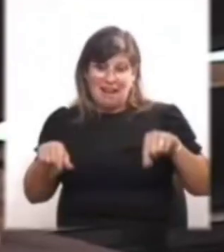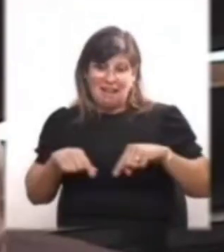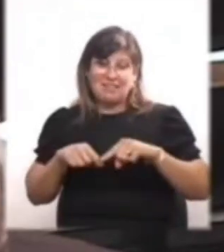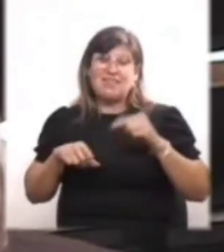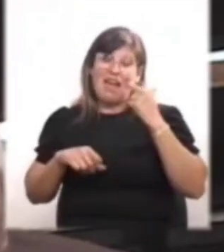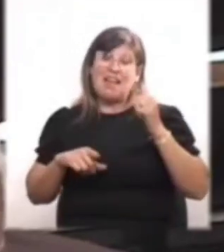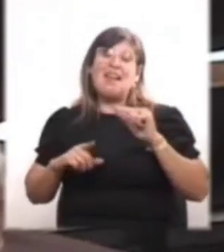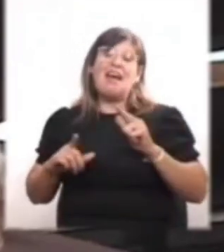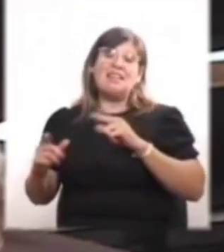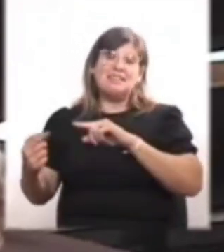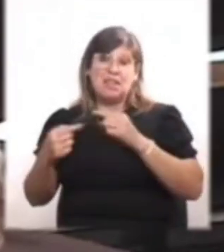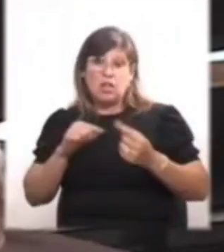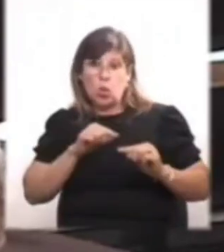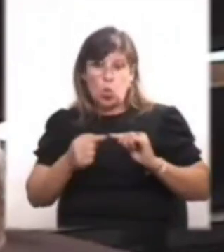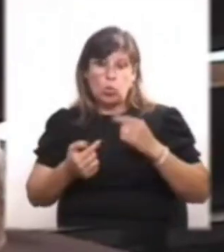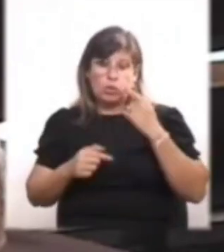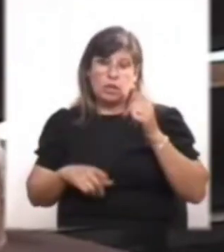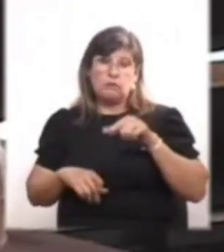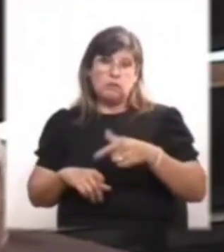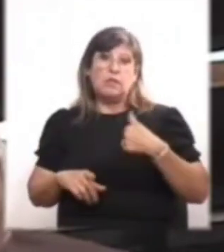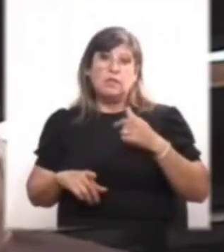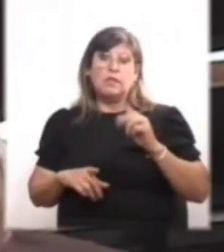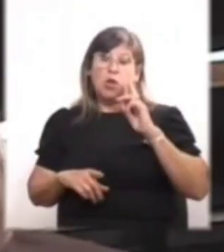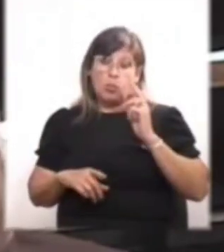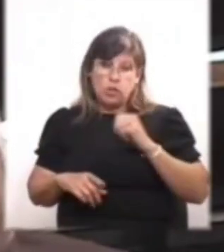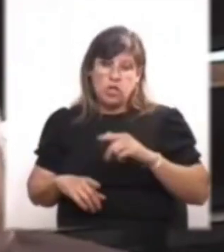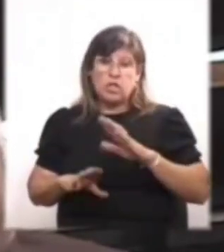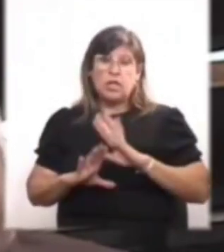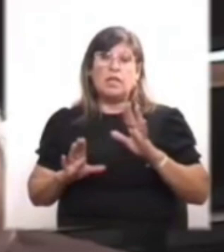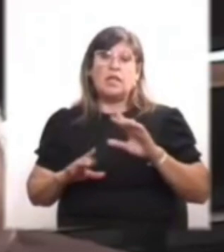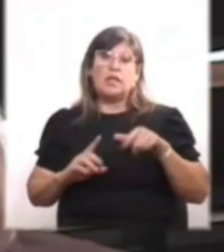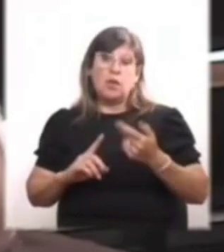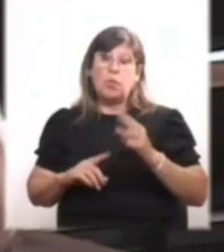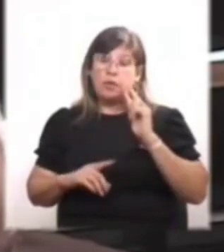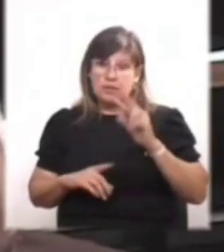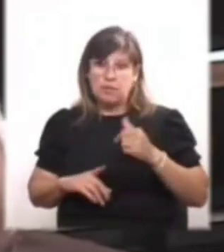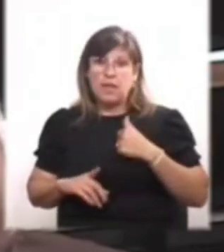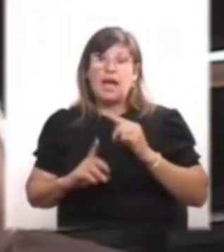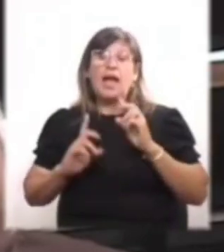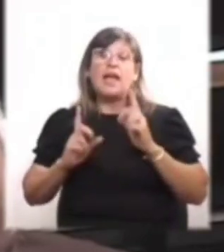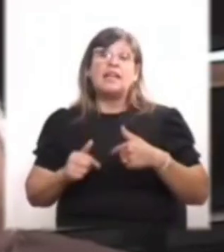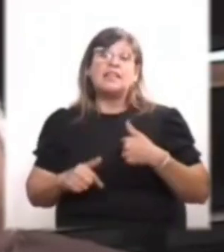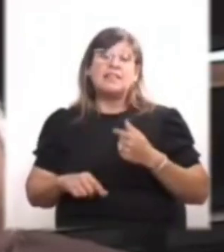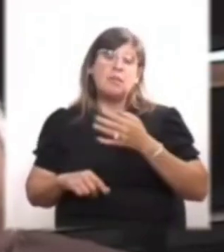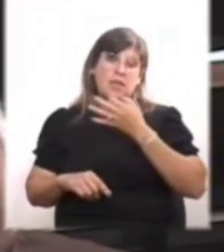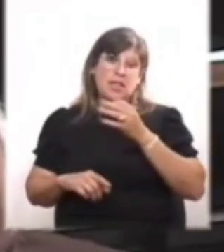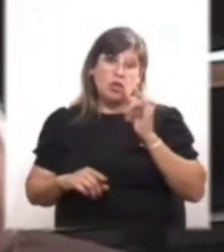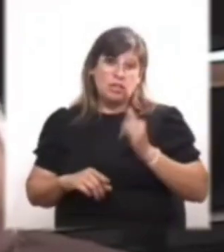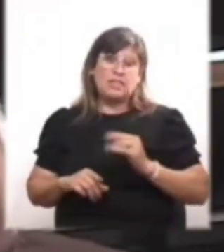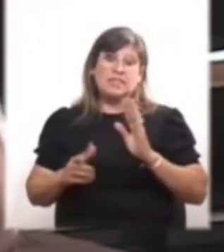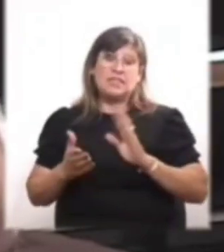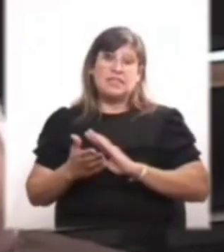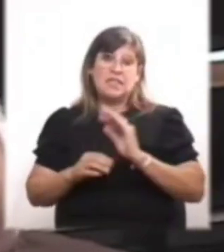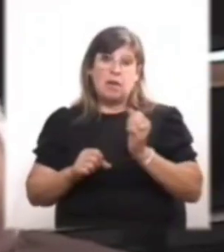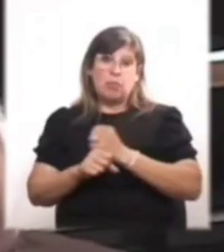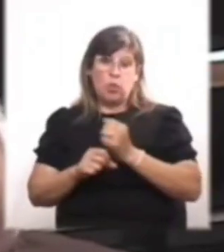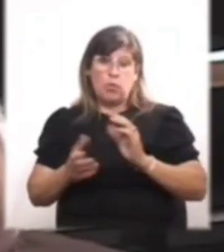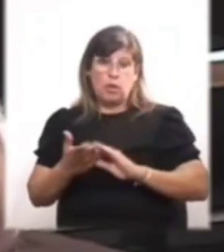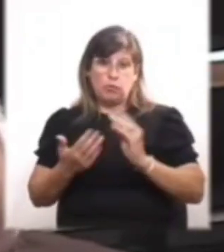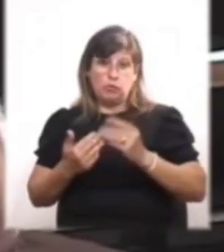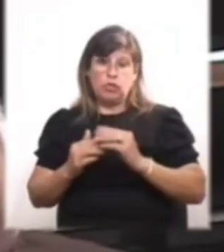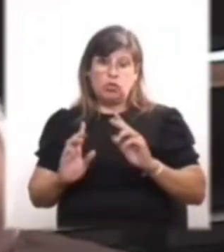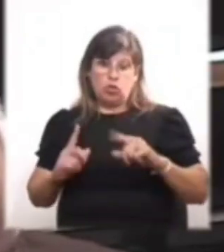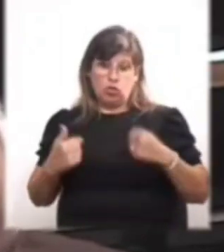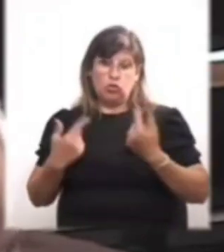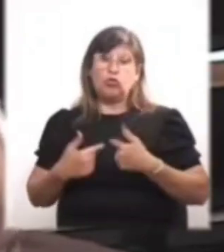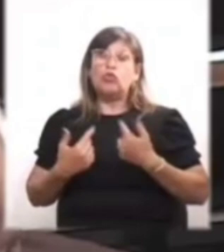cual exprese lo que le parezca, y después se verá. También digo que si el proyecto se aprobara, que es lo que nosotros